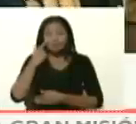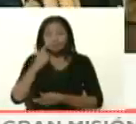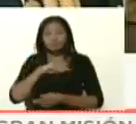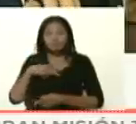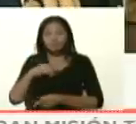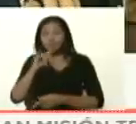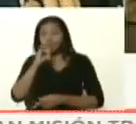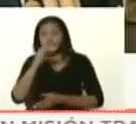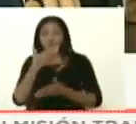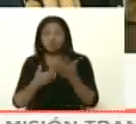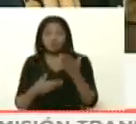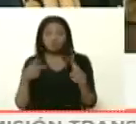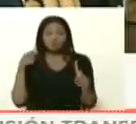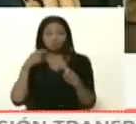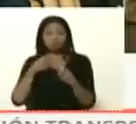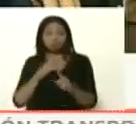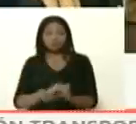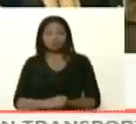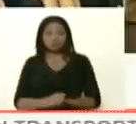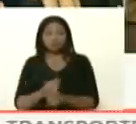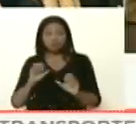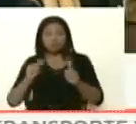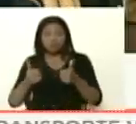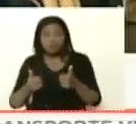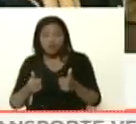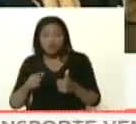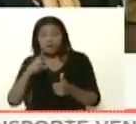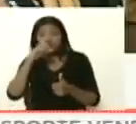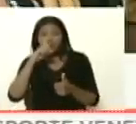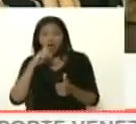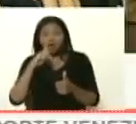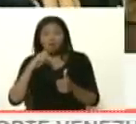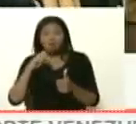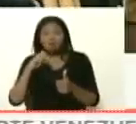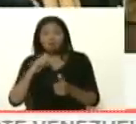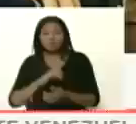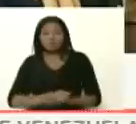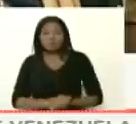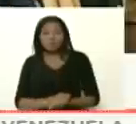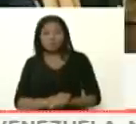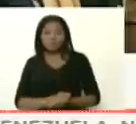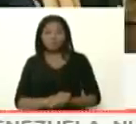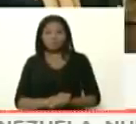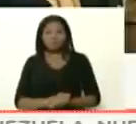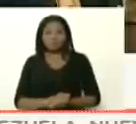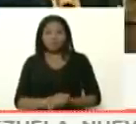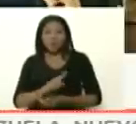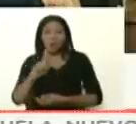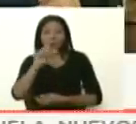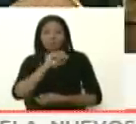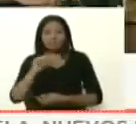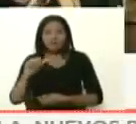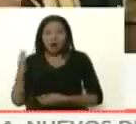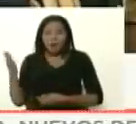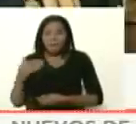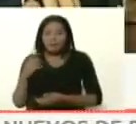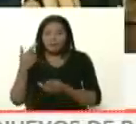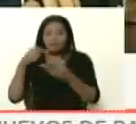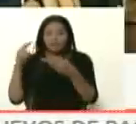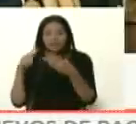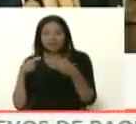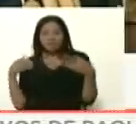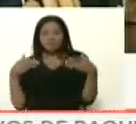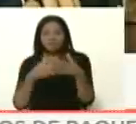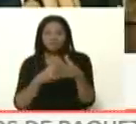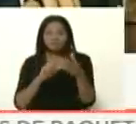las rutas, bueno, que se van a fortalecer en esta oleada. Y ya dentro de una semana venimos con otra oleada,